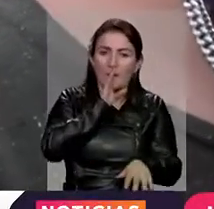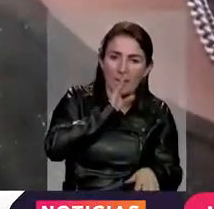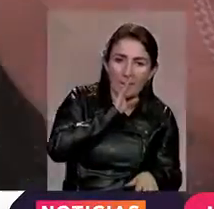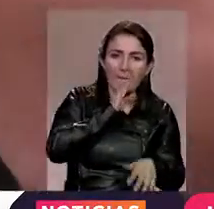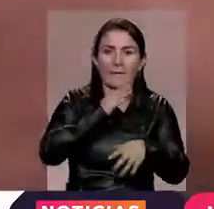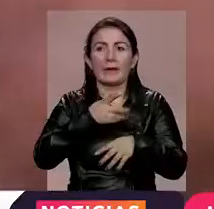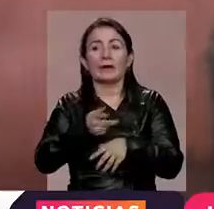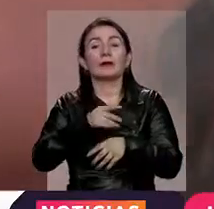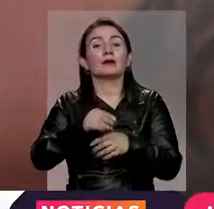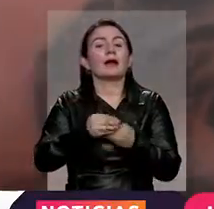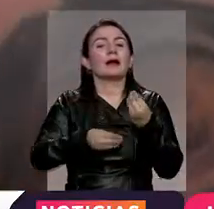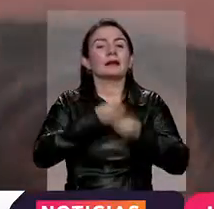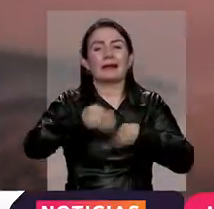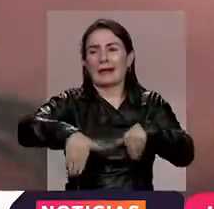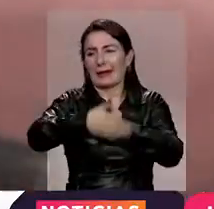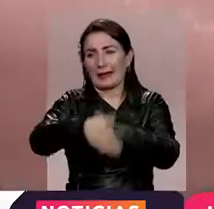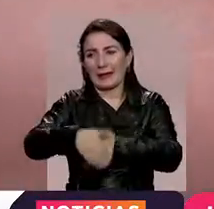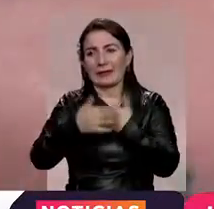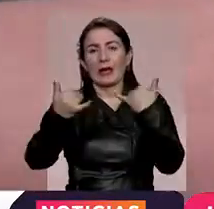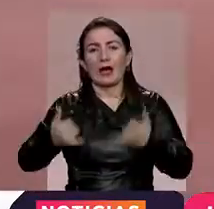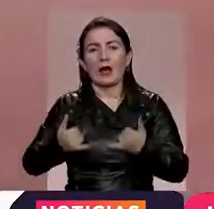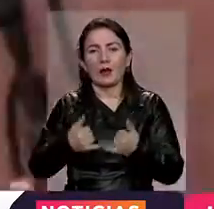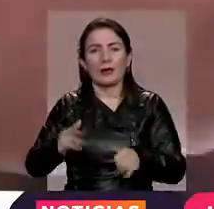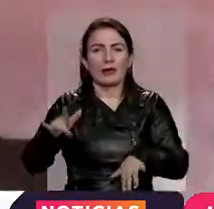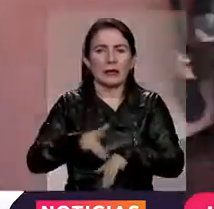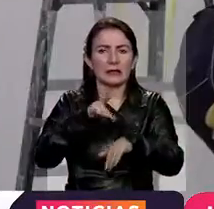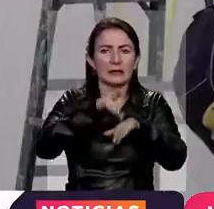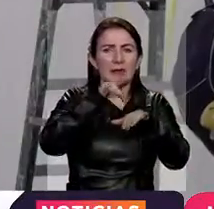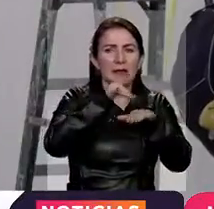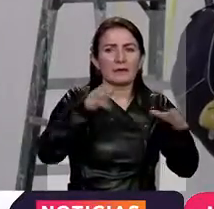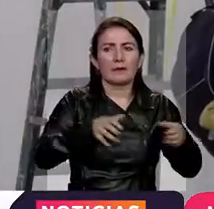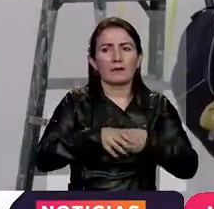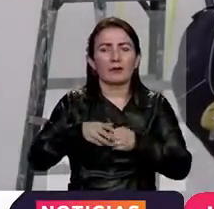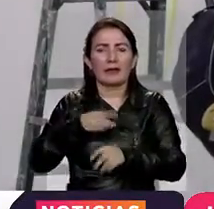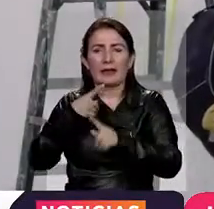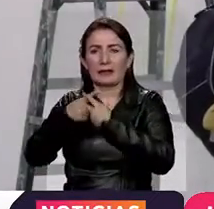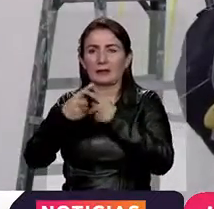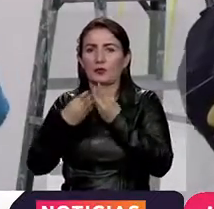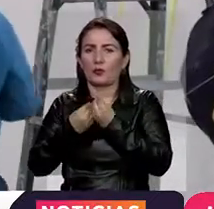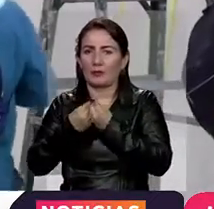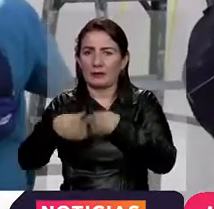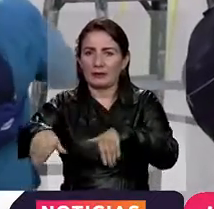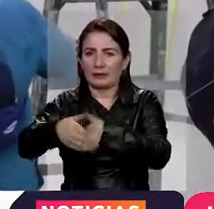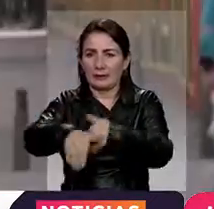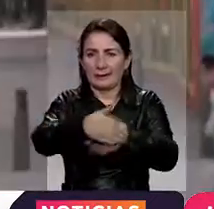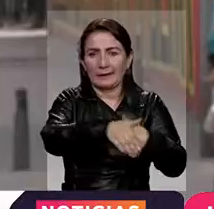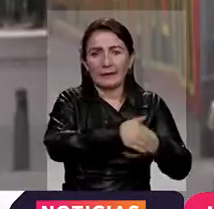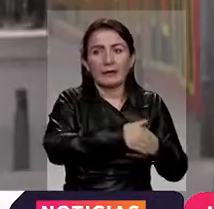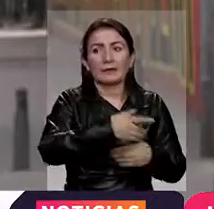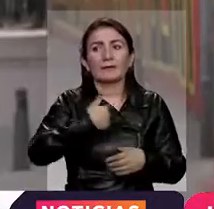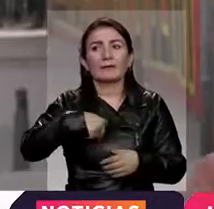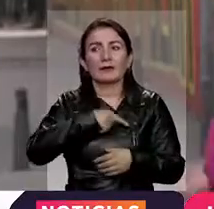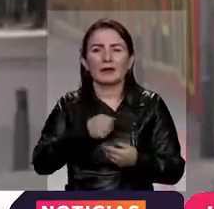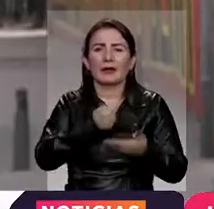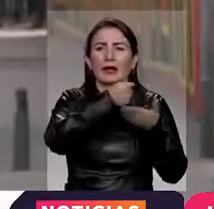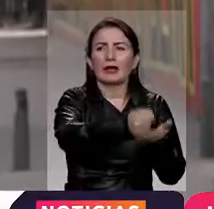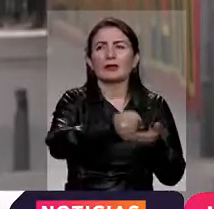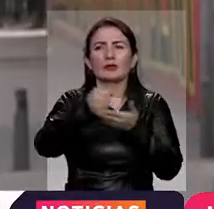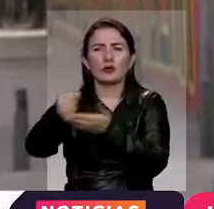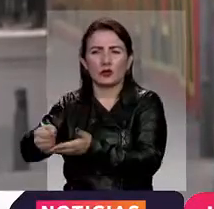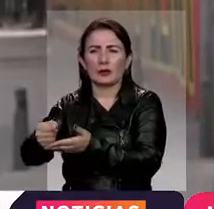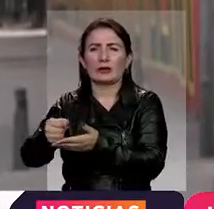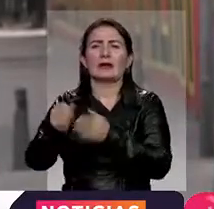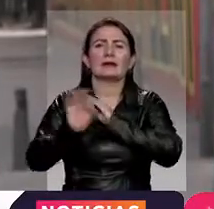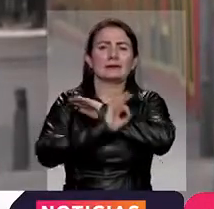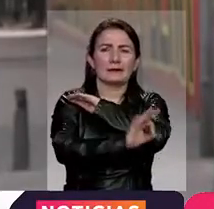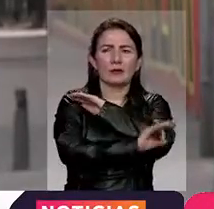arte que lo sacó de las calles y que pretende incentivar entre sus excompañeros de andanzas. Son una ayuda